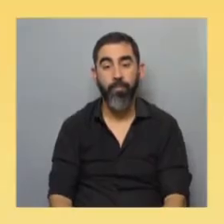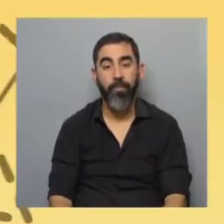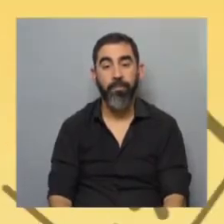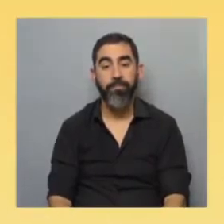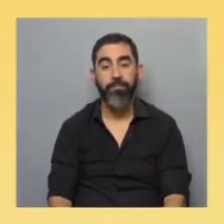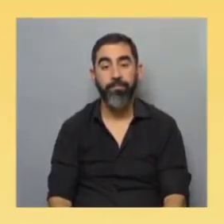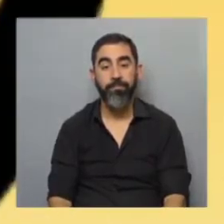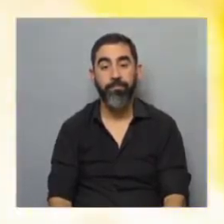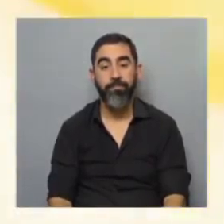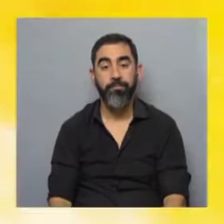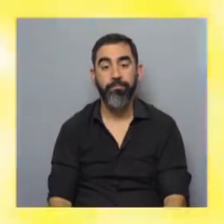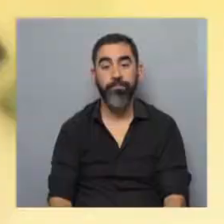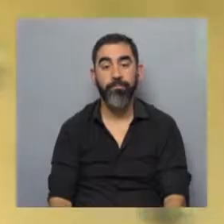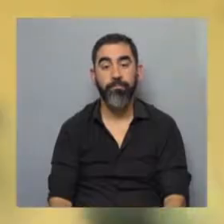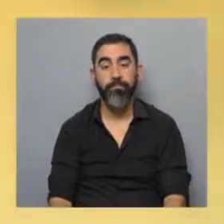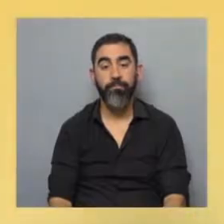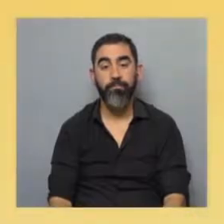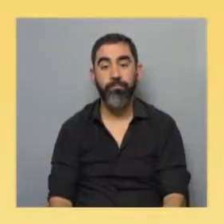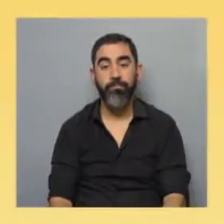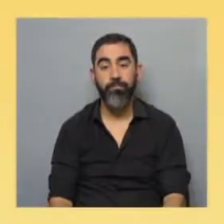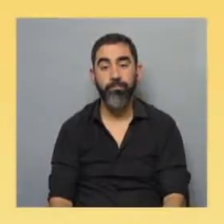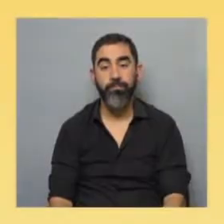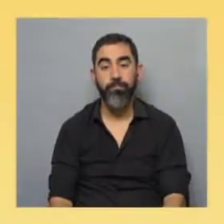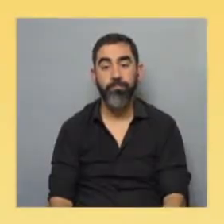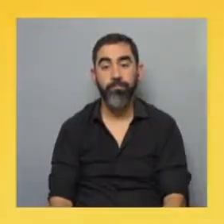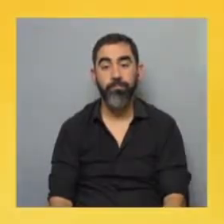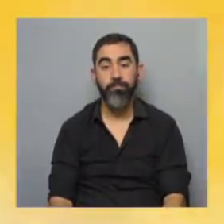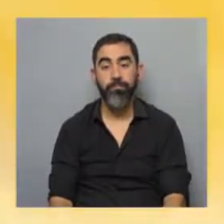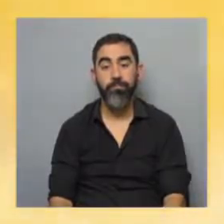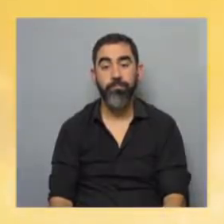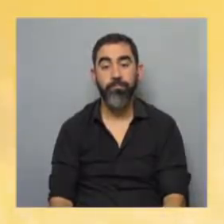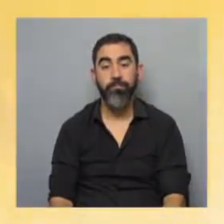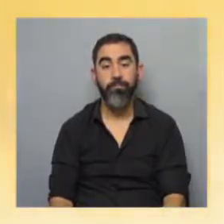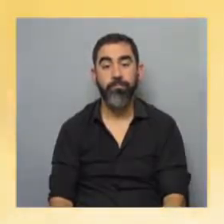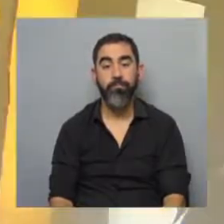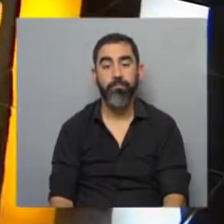And I think it's gonna be a long, long time.